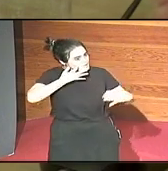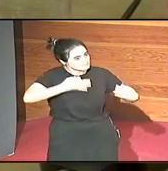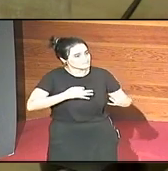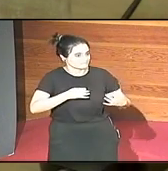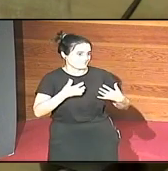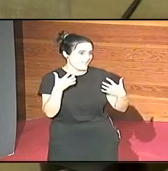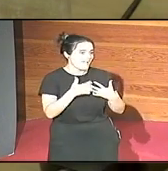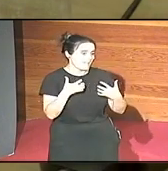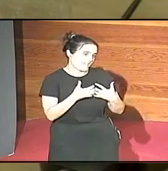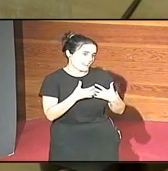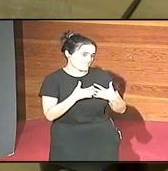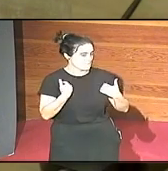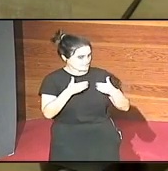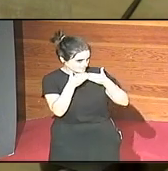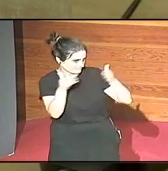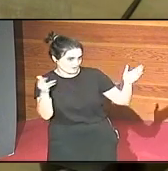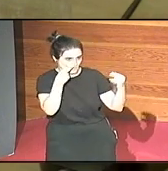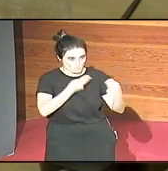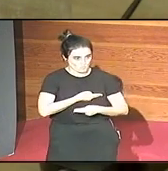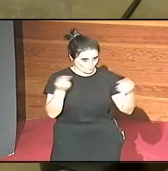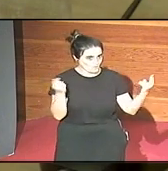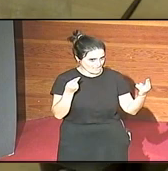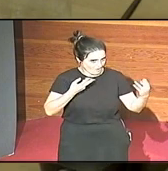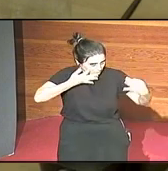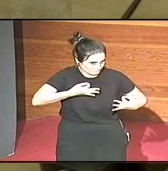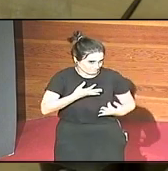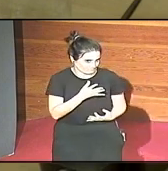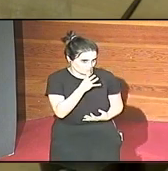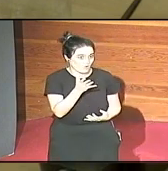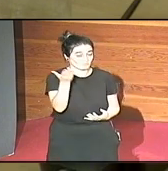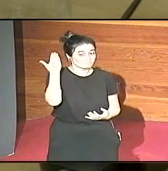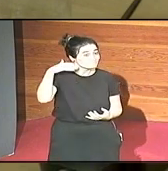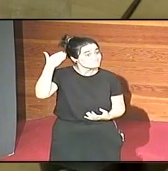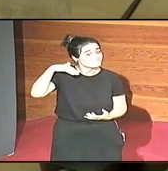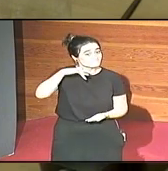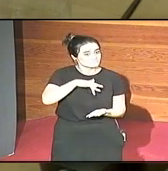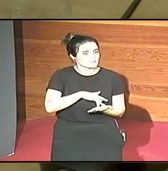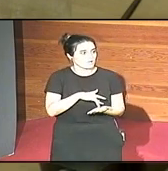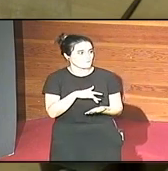alcance. Hasta entonces estábamos en una guerra